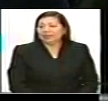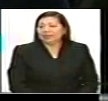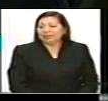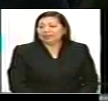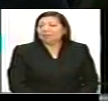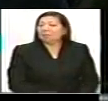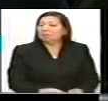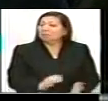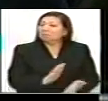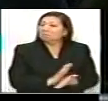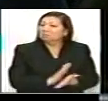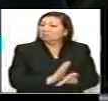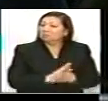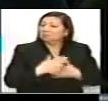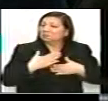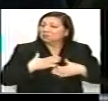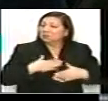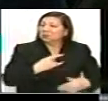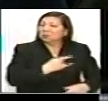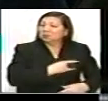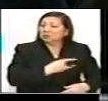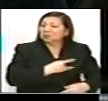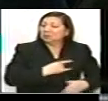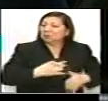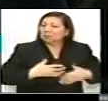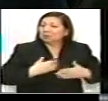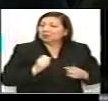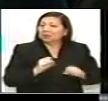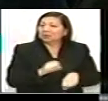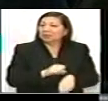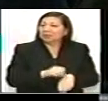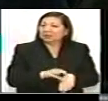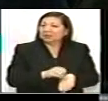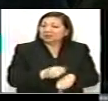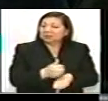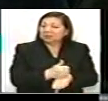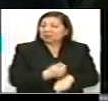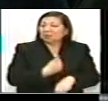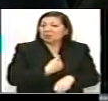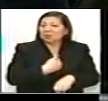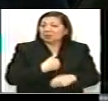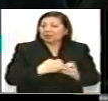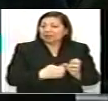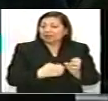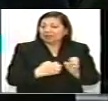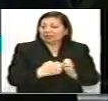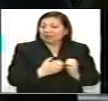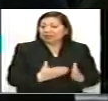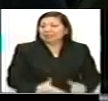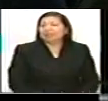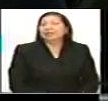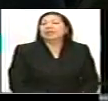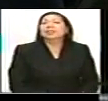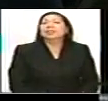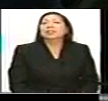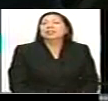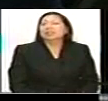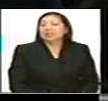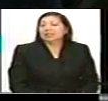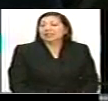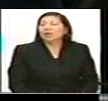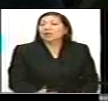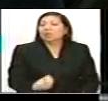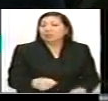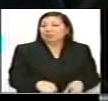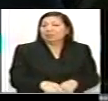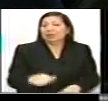pero tranquilamente a las universidades se les puede asesorar para que tengan su propia estación meteorológica, así como a los